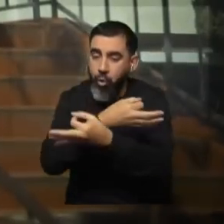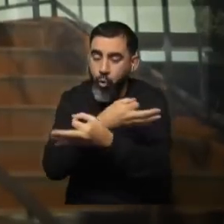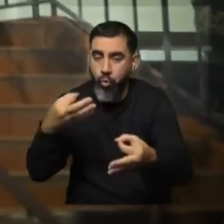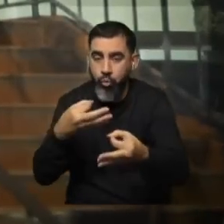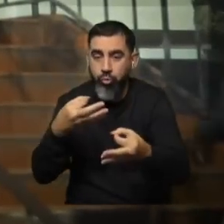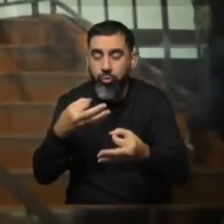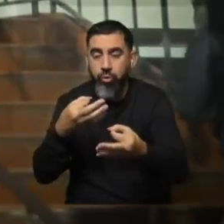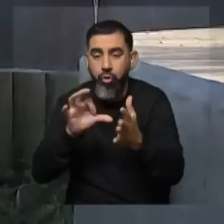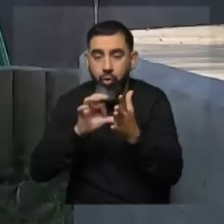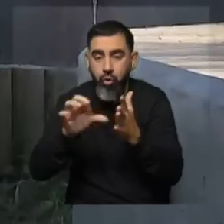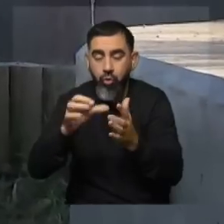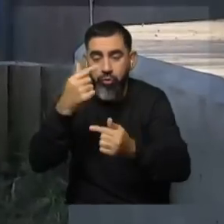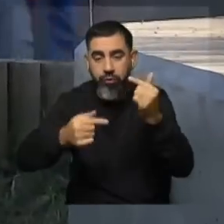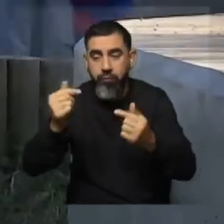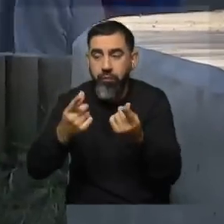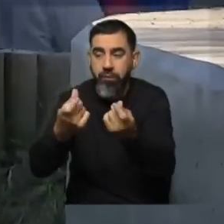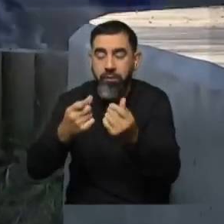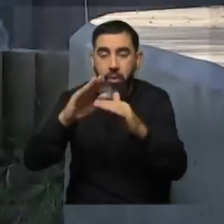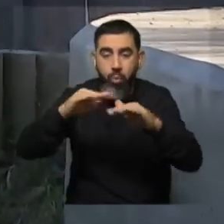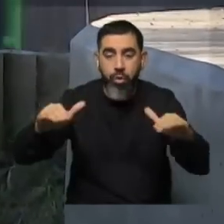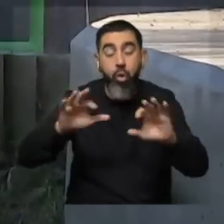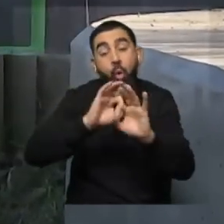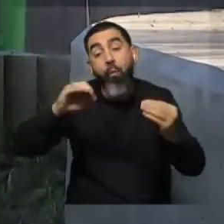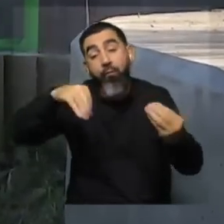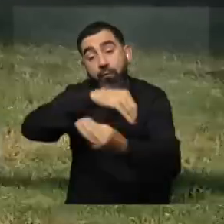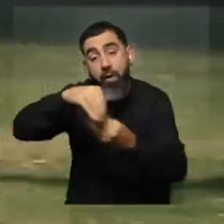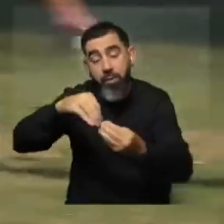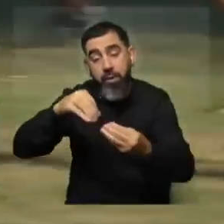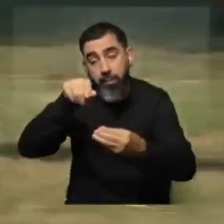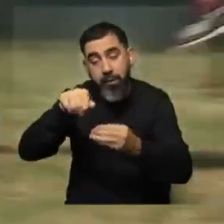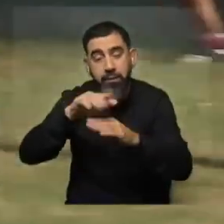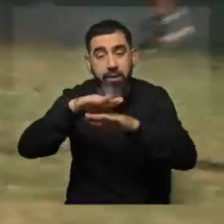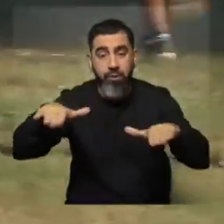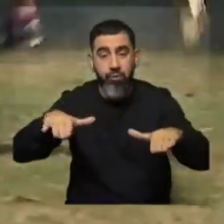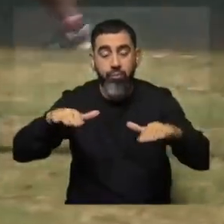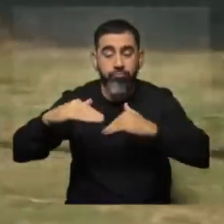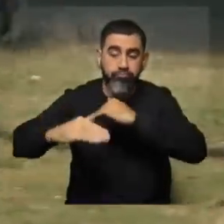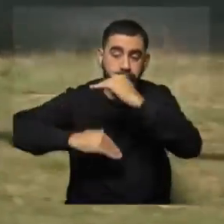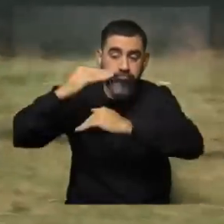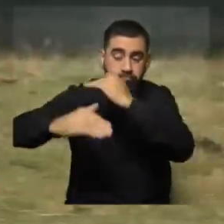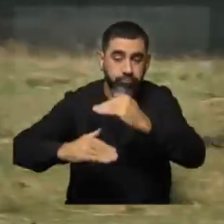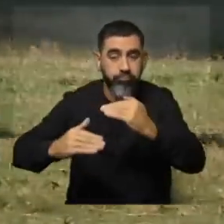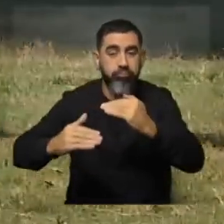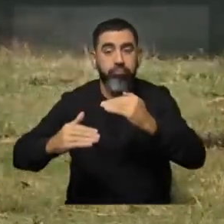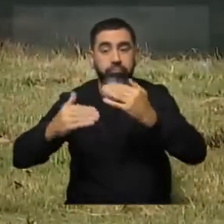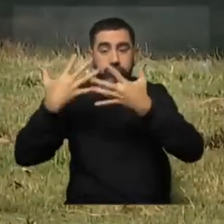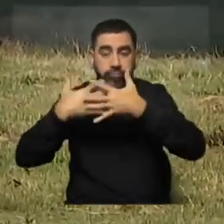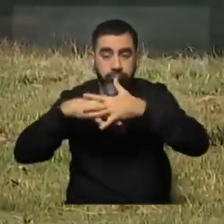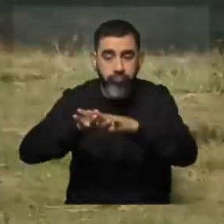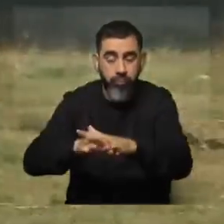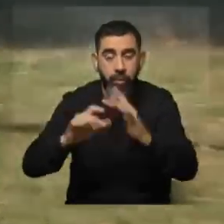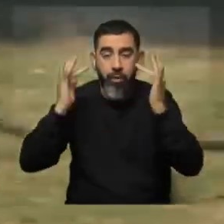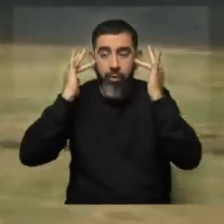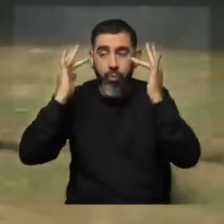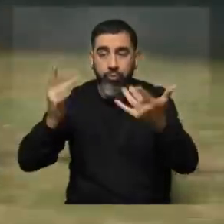las prestaciones que precisa un niño o una familia para ese niño poder desarrollarse poder insertarse en el sistema